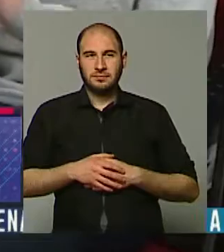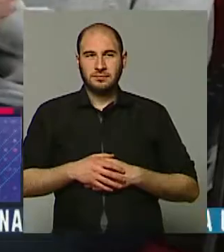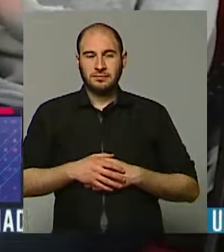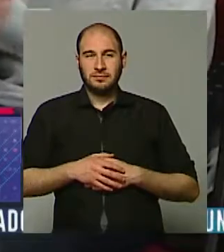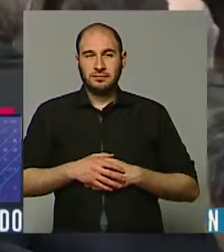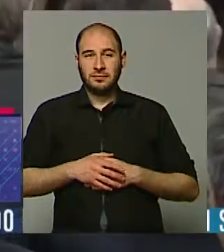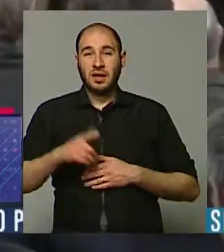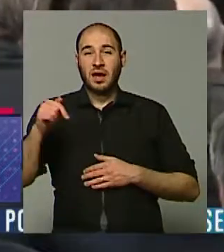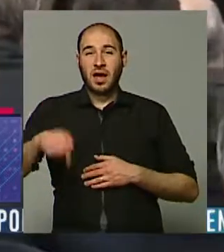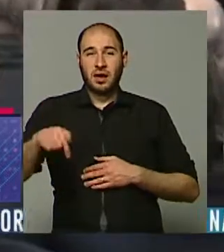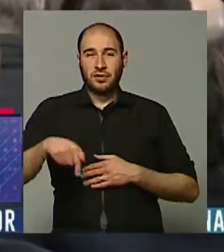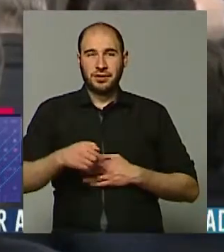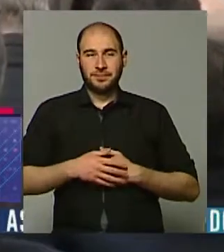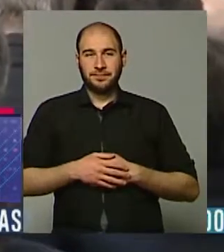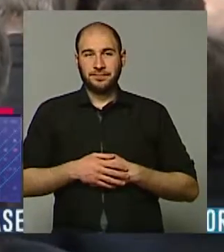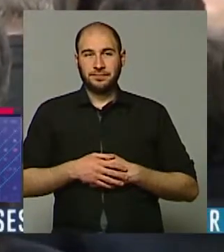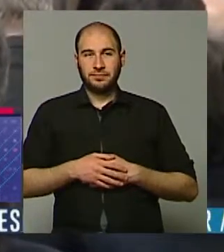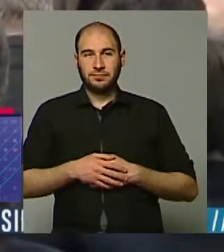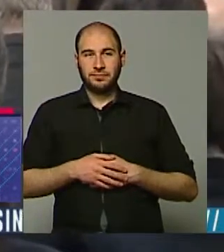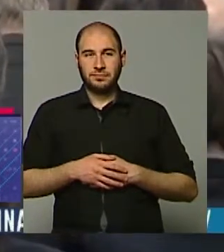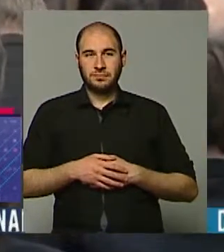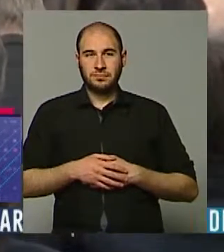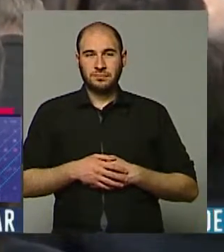En este momento